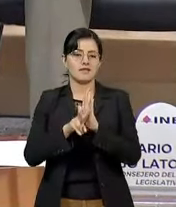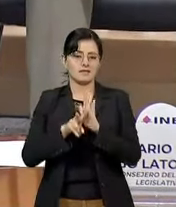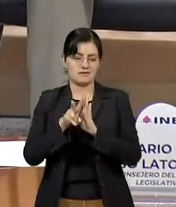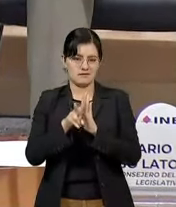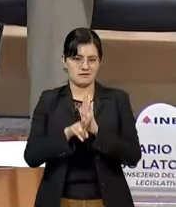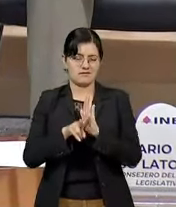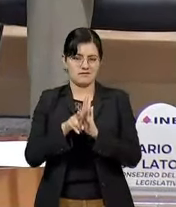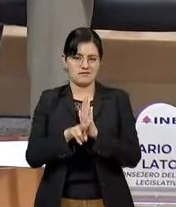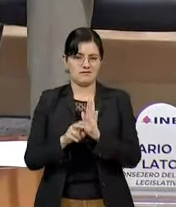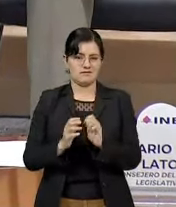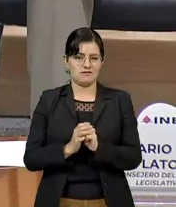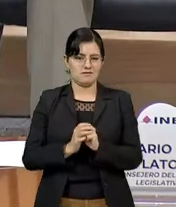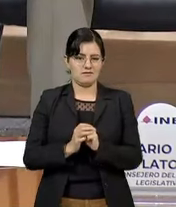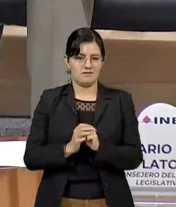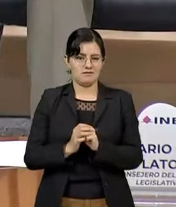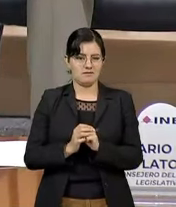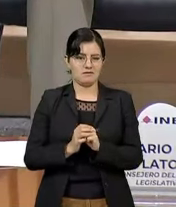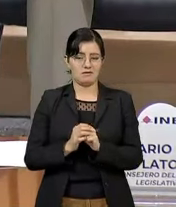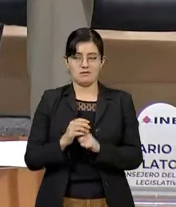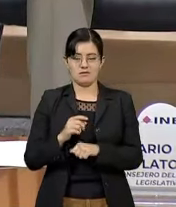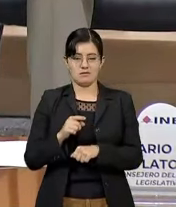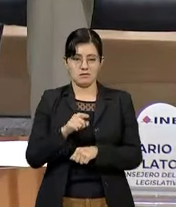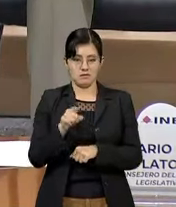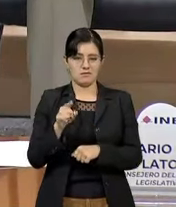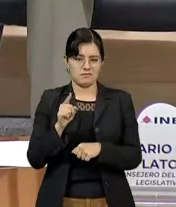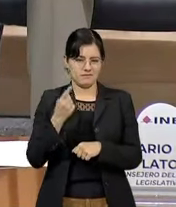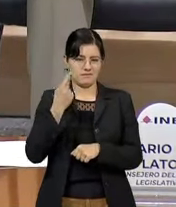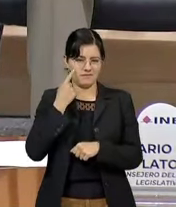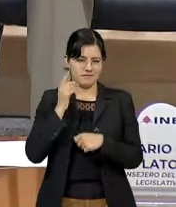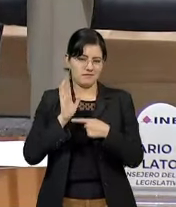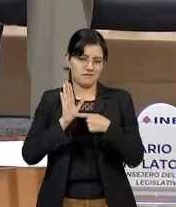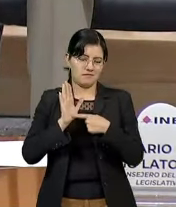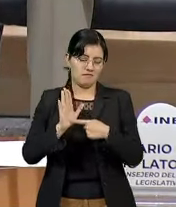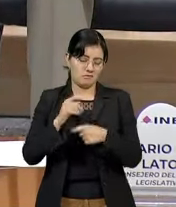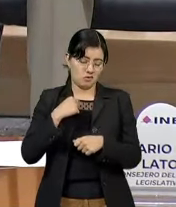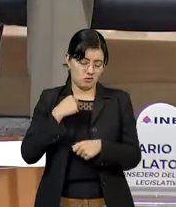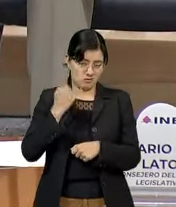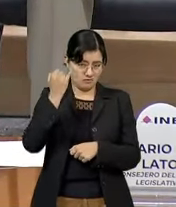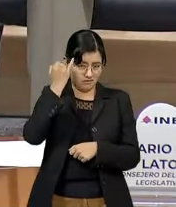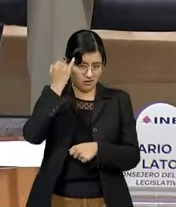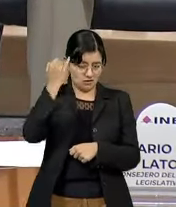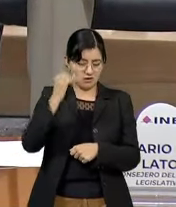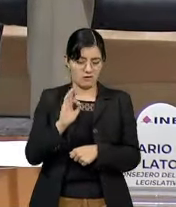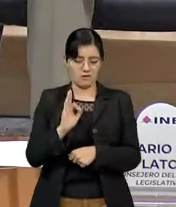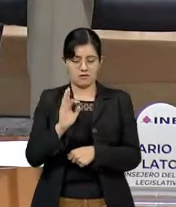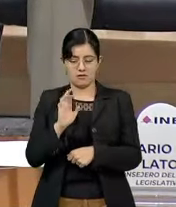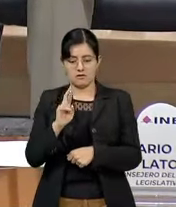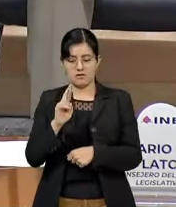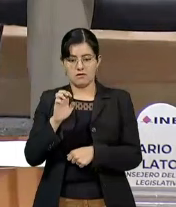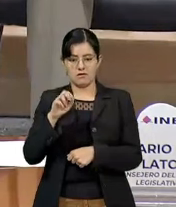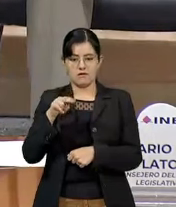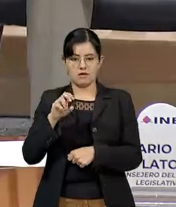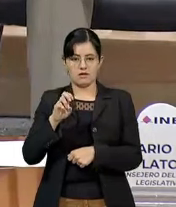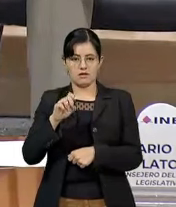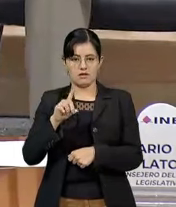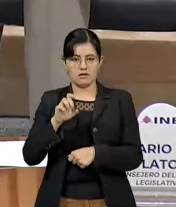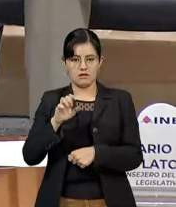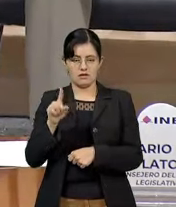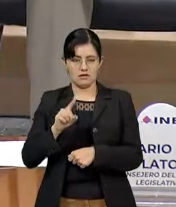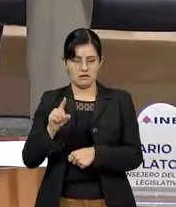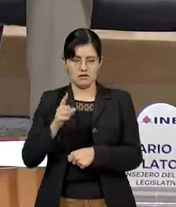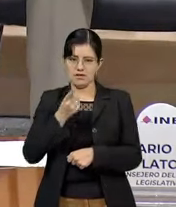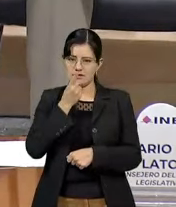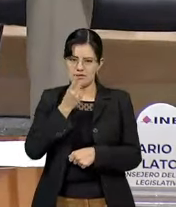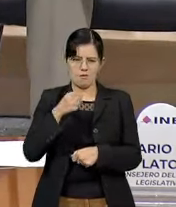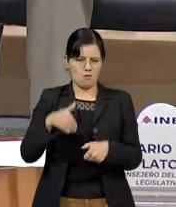que como no lo he escuchado no me voy a atrever a ponerlo Pero me imagino que es donde dice eso Fernández Noroña se revela muy molesto contra el presidente